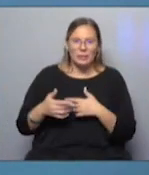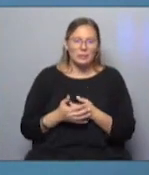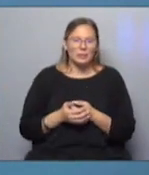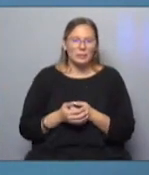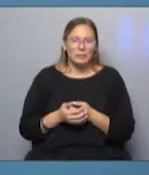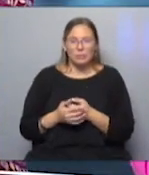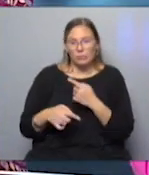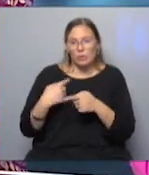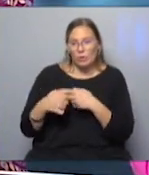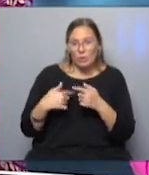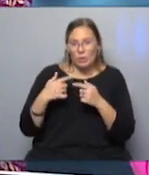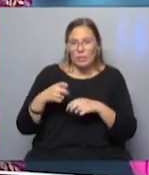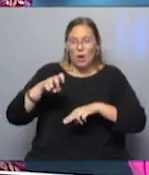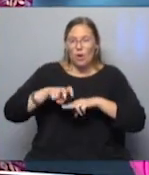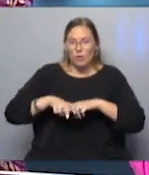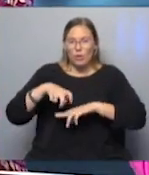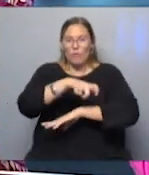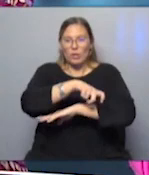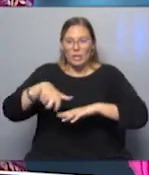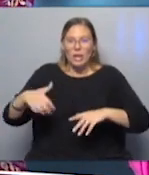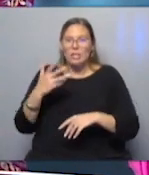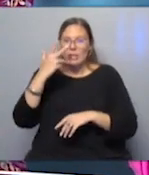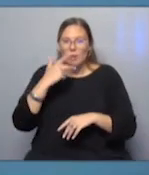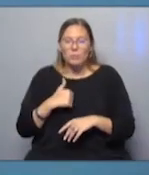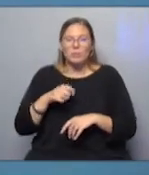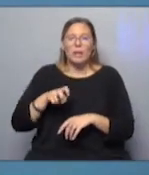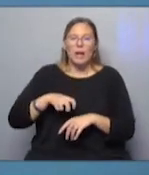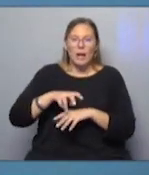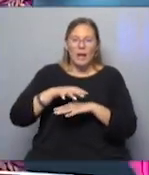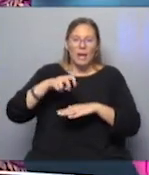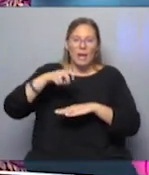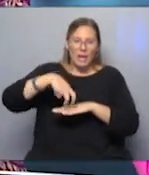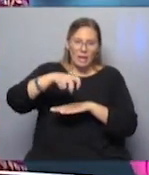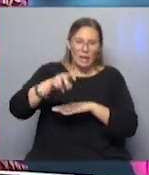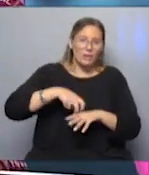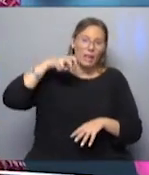dentro de la vereda te gustan los tribunales